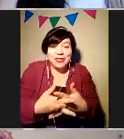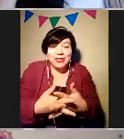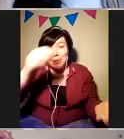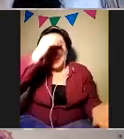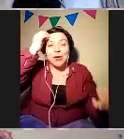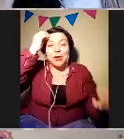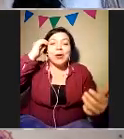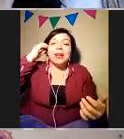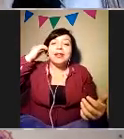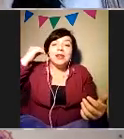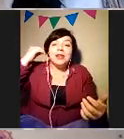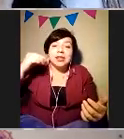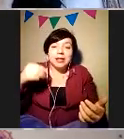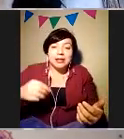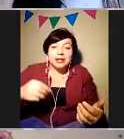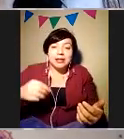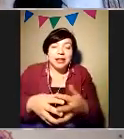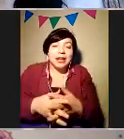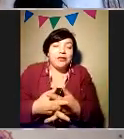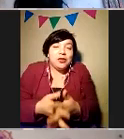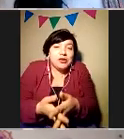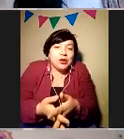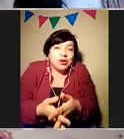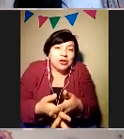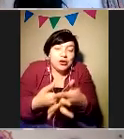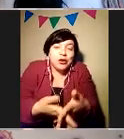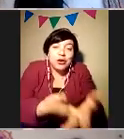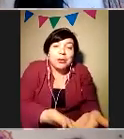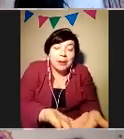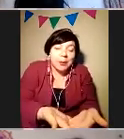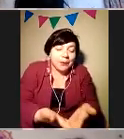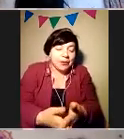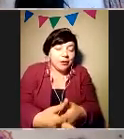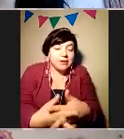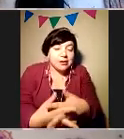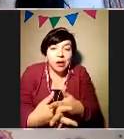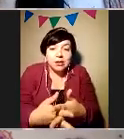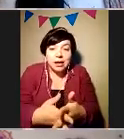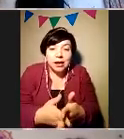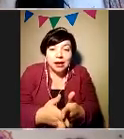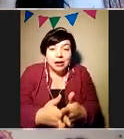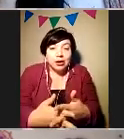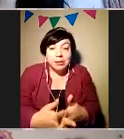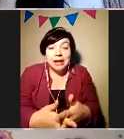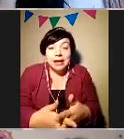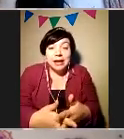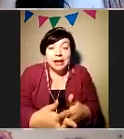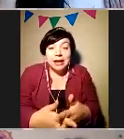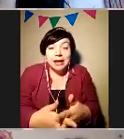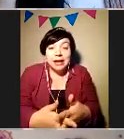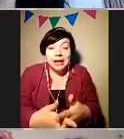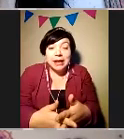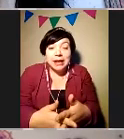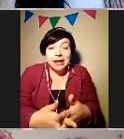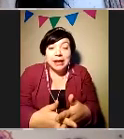invitación, en el fondo, para que ocurran estas cosas. Y en el fondo, si no lo normamos, y no avanzamos hacia normar